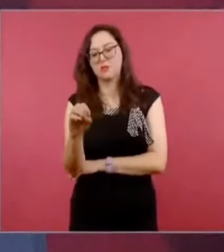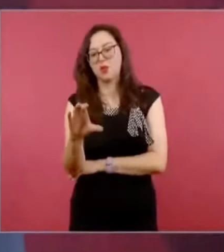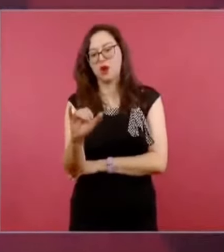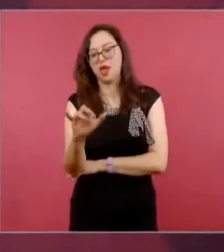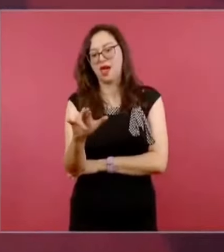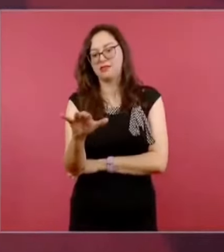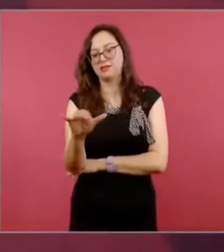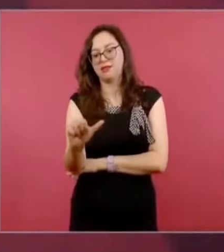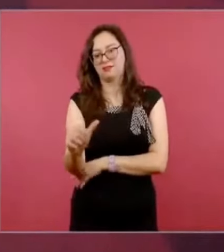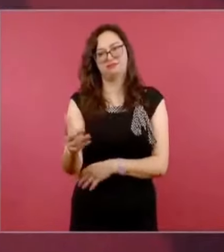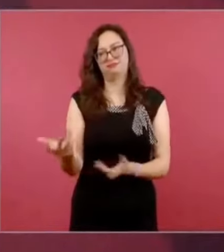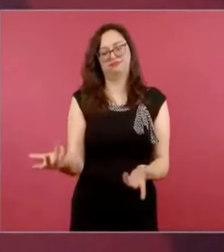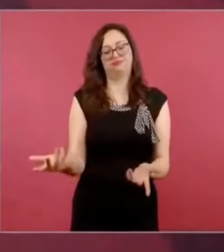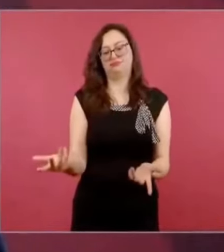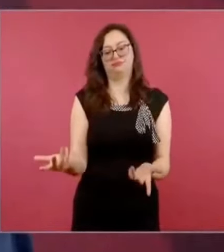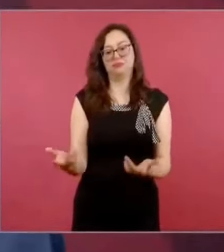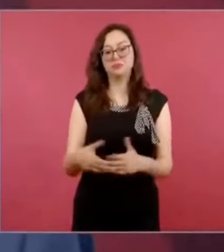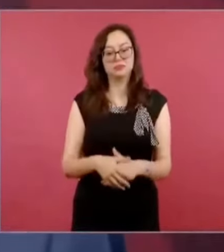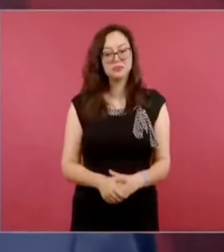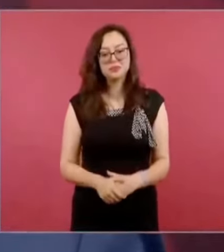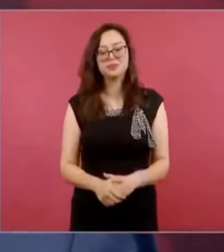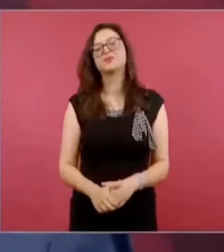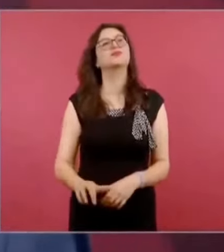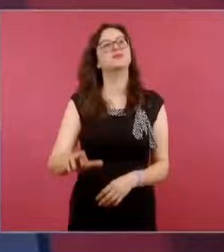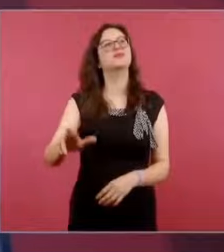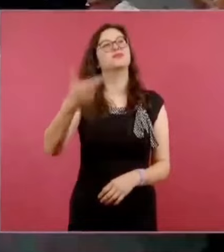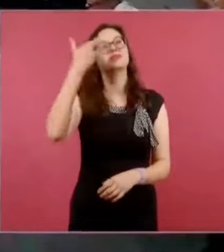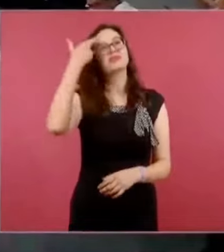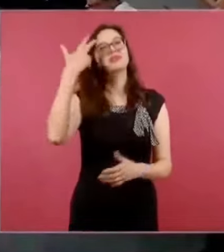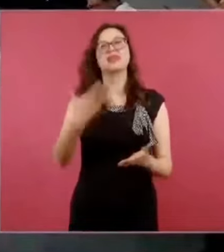Una vez estábamos en un debate